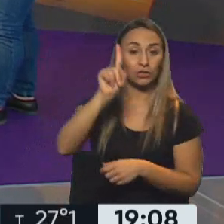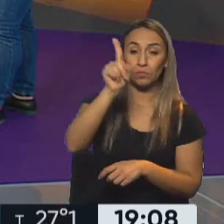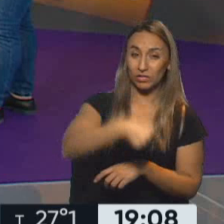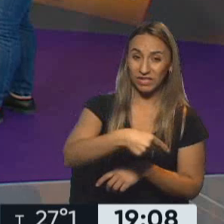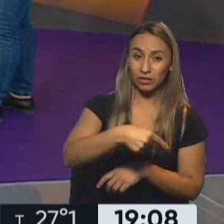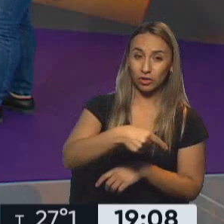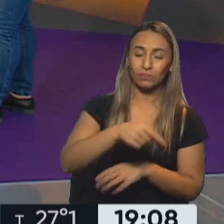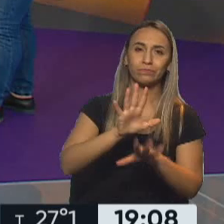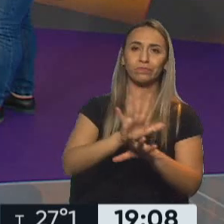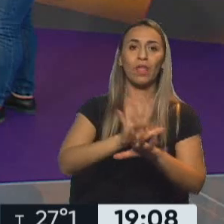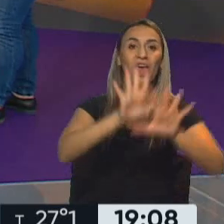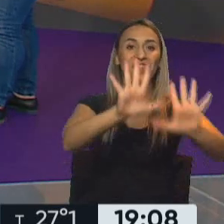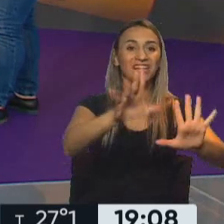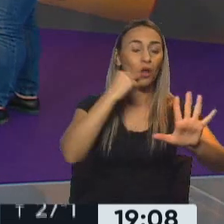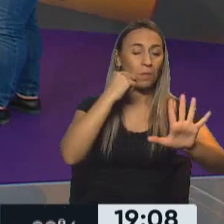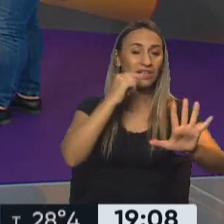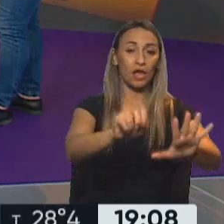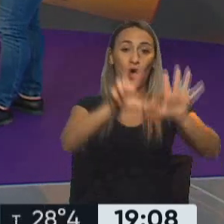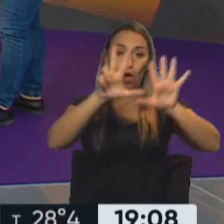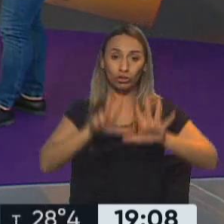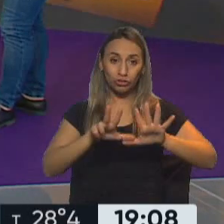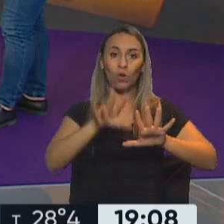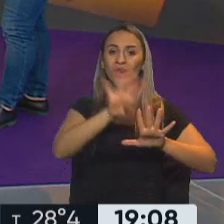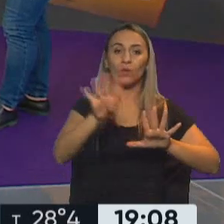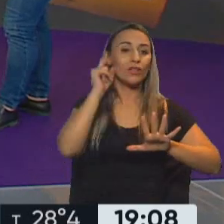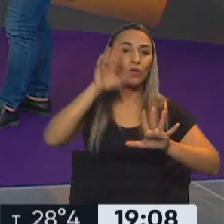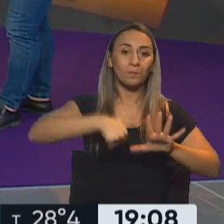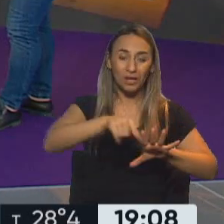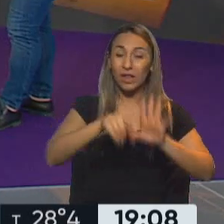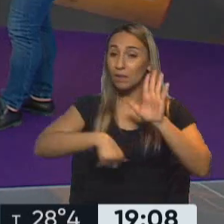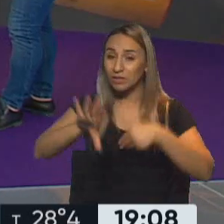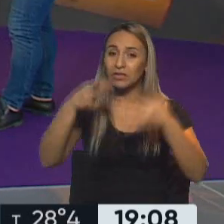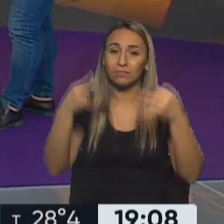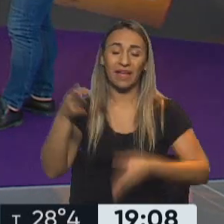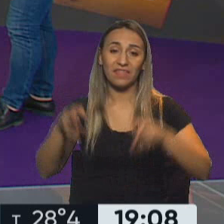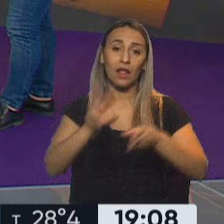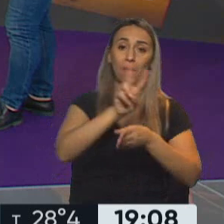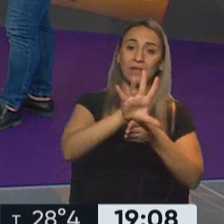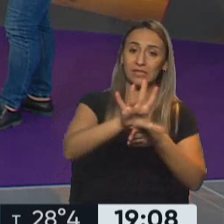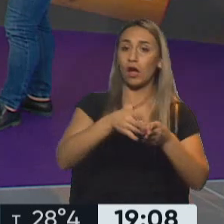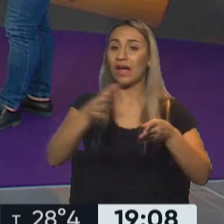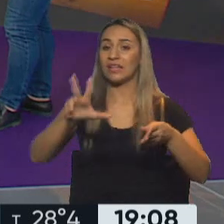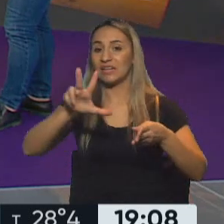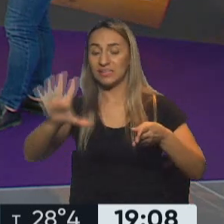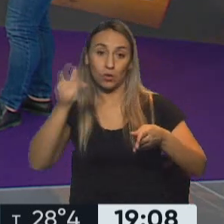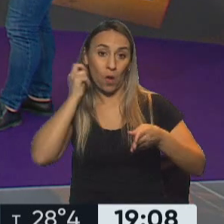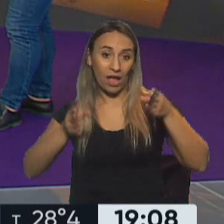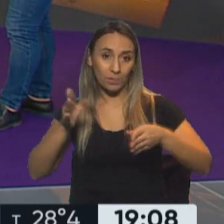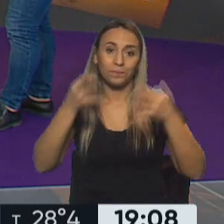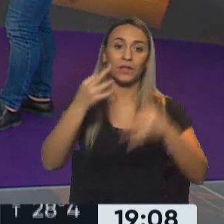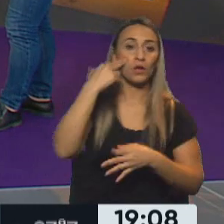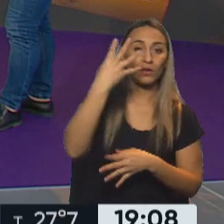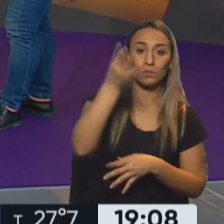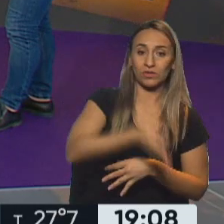decir, 8 de cada 10 varones detenidos son menores de 44 años y la gran mayoría entre 25 y 35 años. El 94%